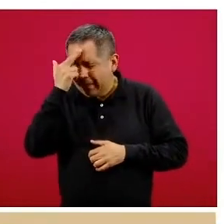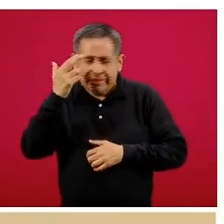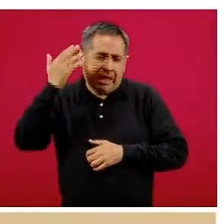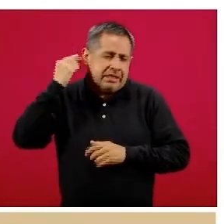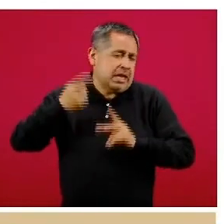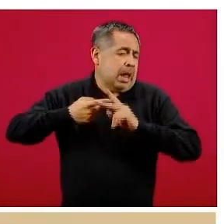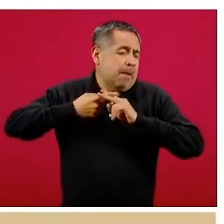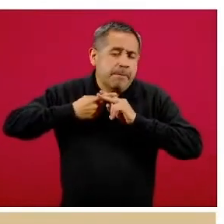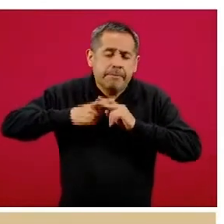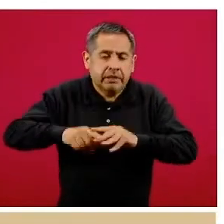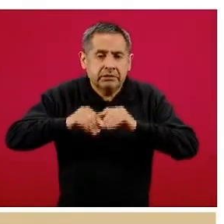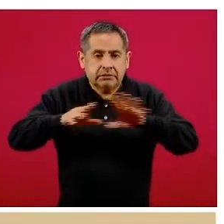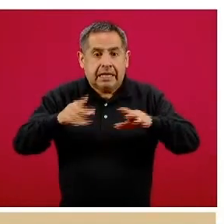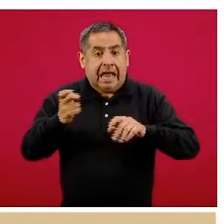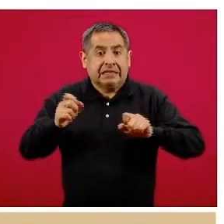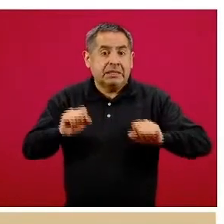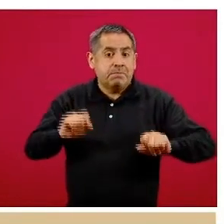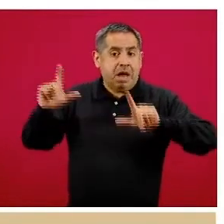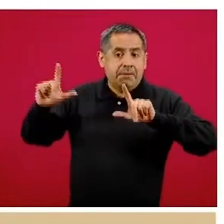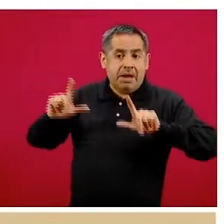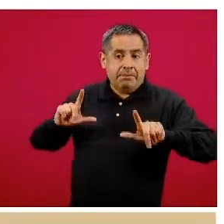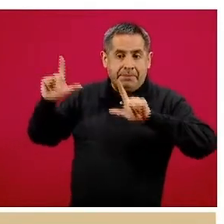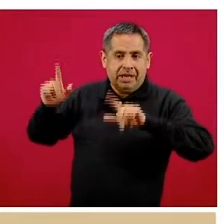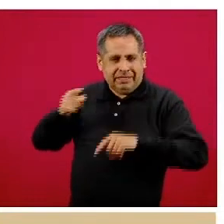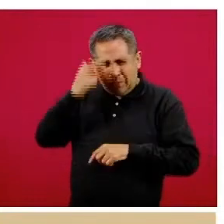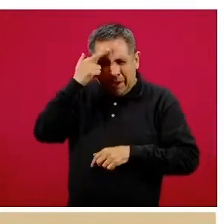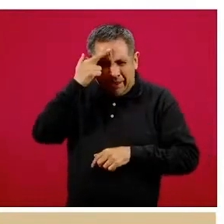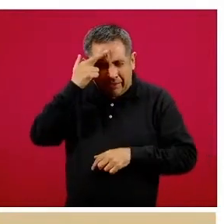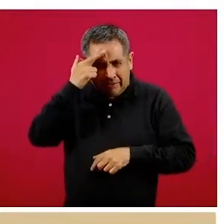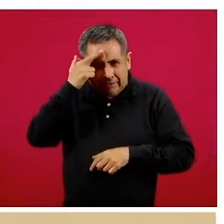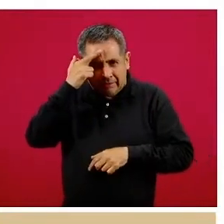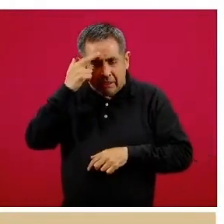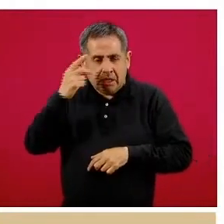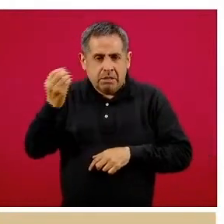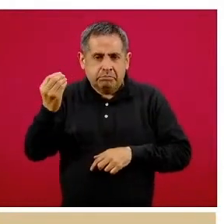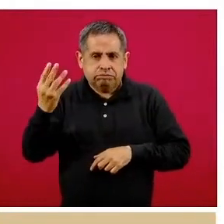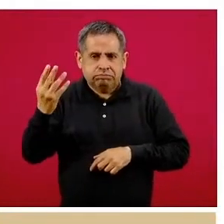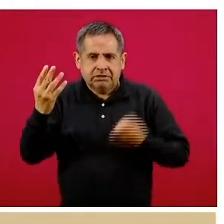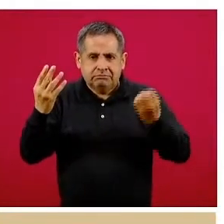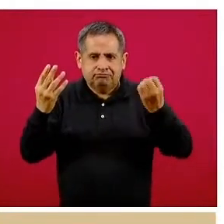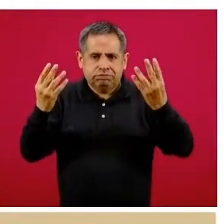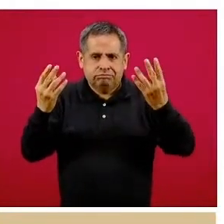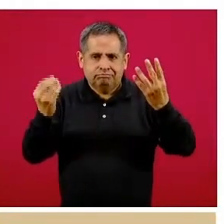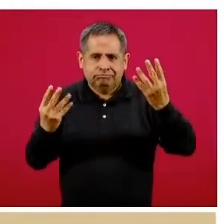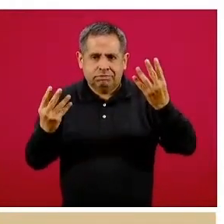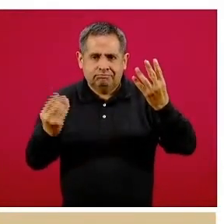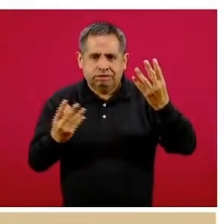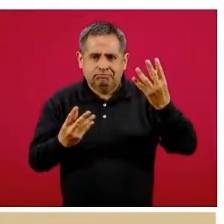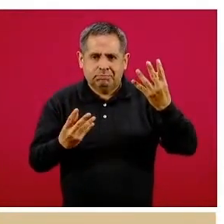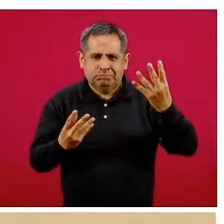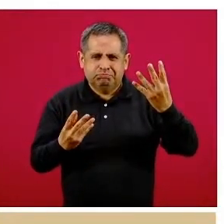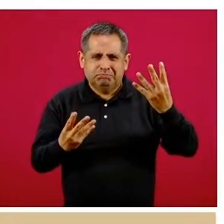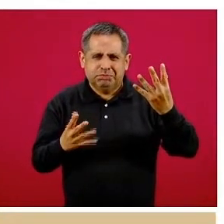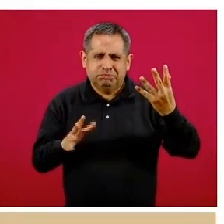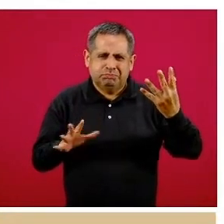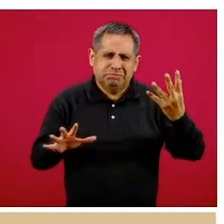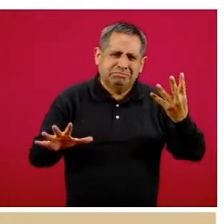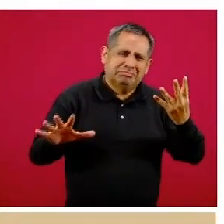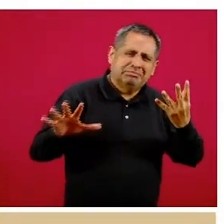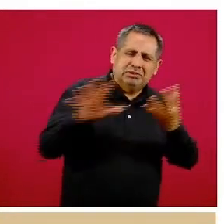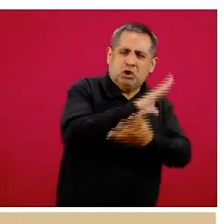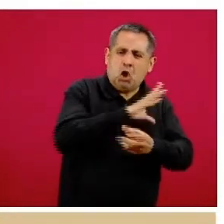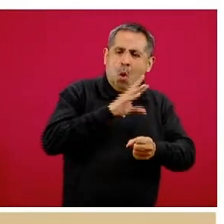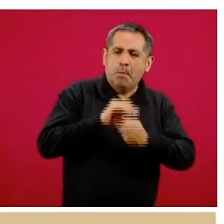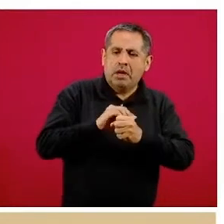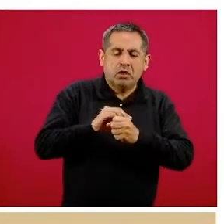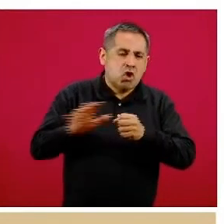de la pandemia íbamos presentando este mapa y cómo se iba pintando en todos los países, hasta que prácticamente pues llegó a ser